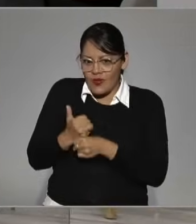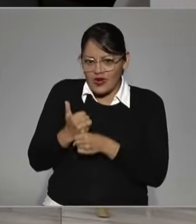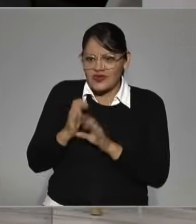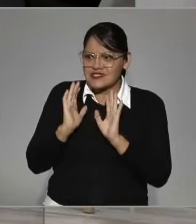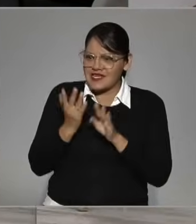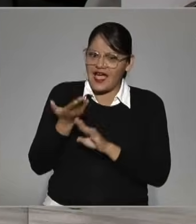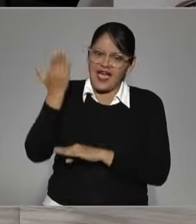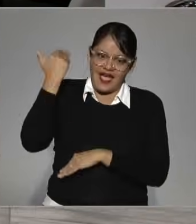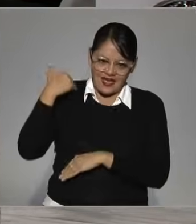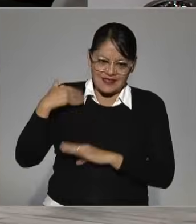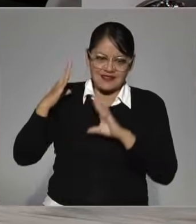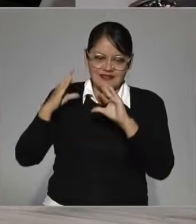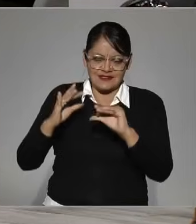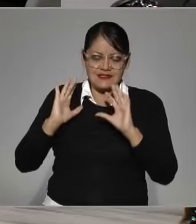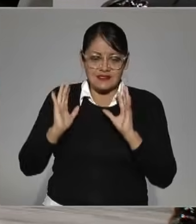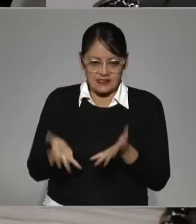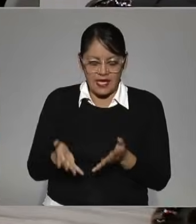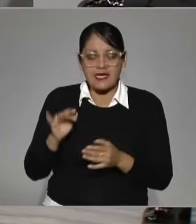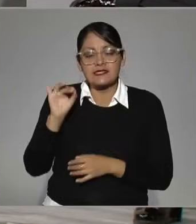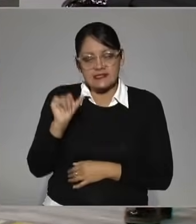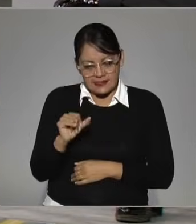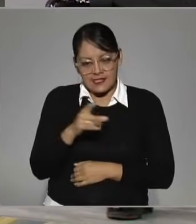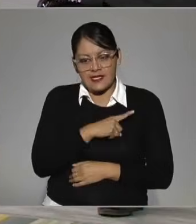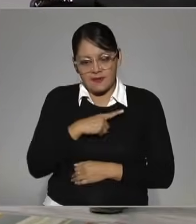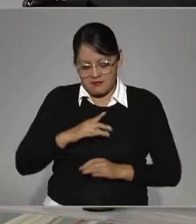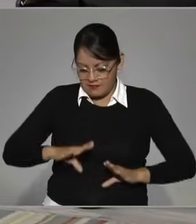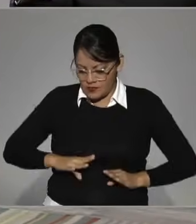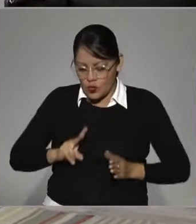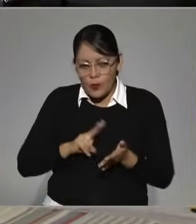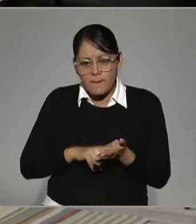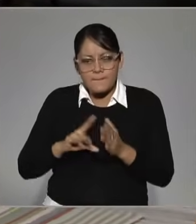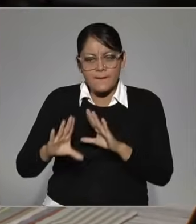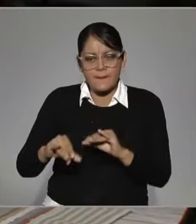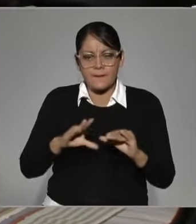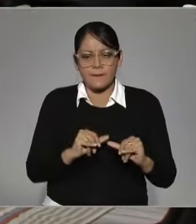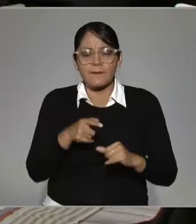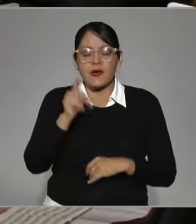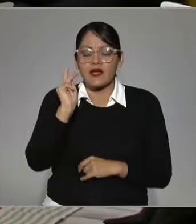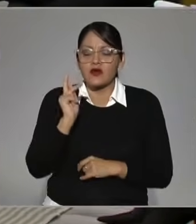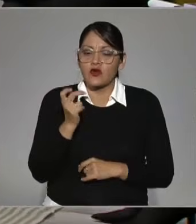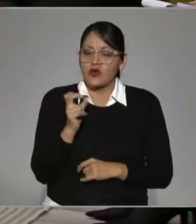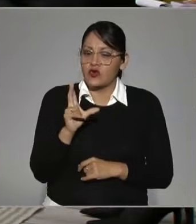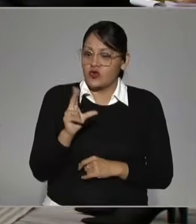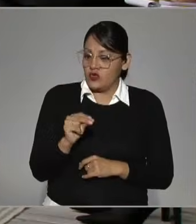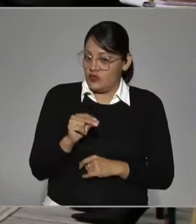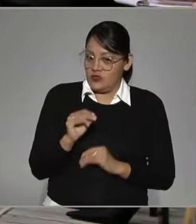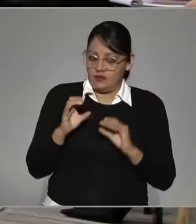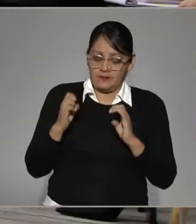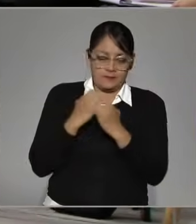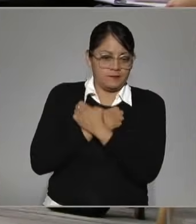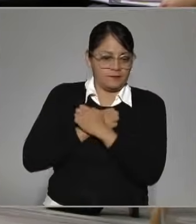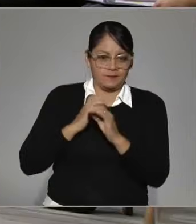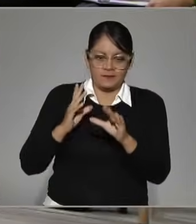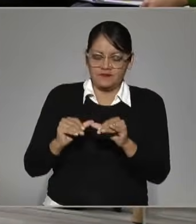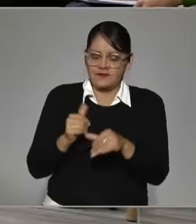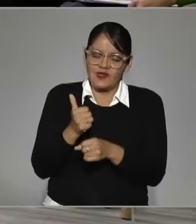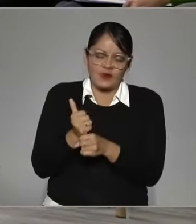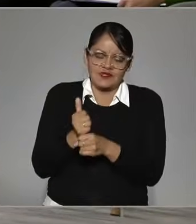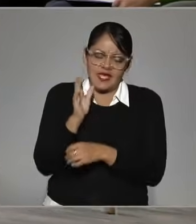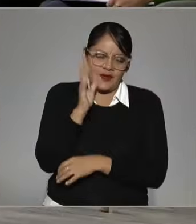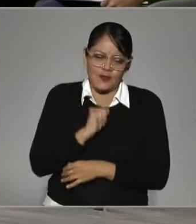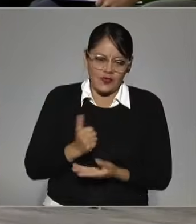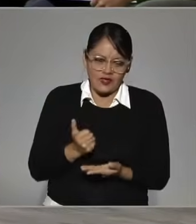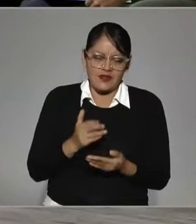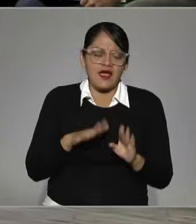carga de aprendizaje. Sí van a transmitir valores, pero no van a transmitir ciertos aprendizajes. Los abuelos ya no pueden, y a veces los